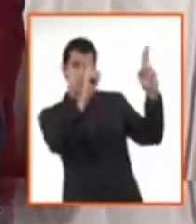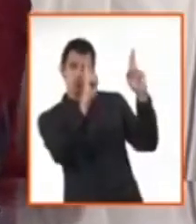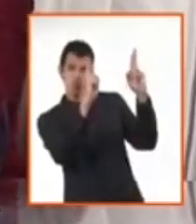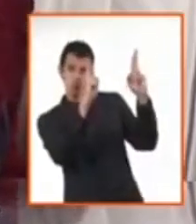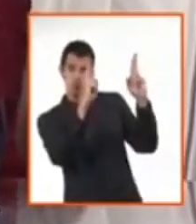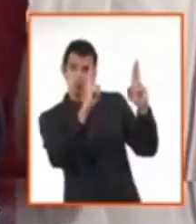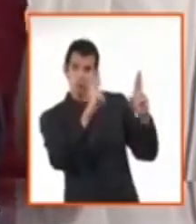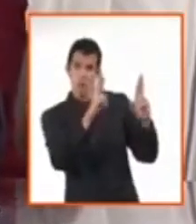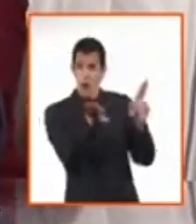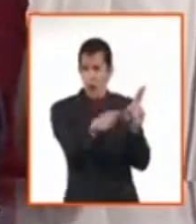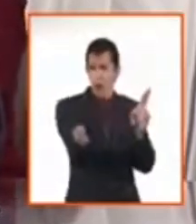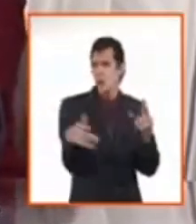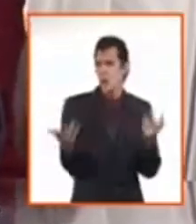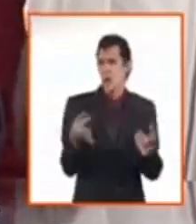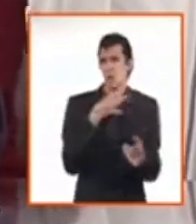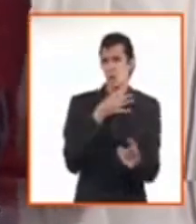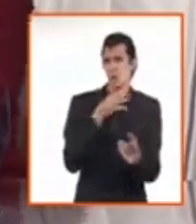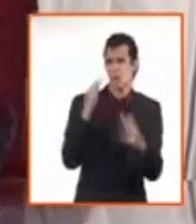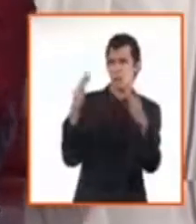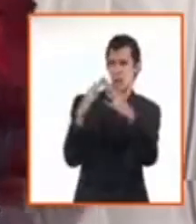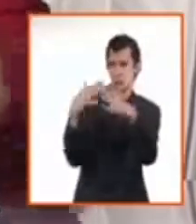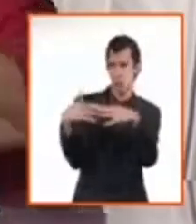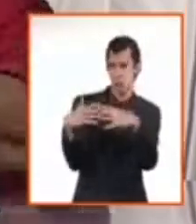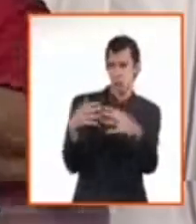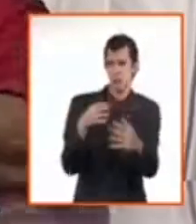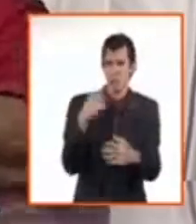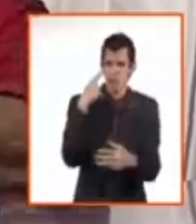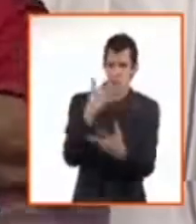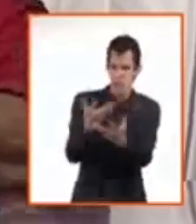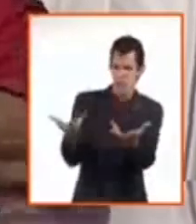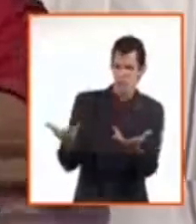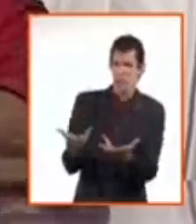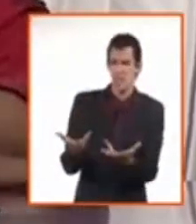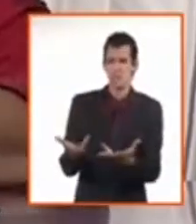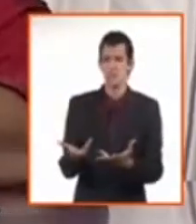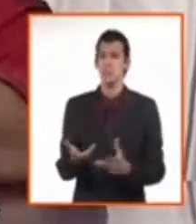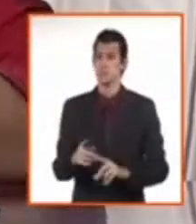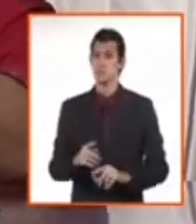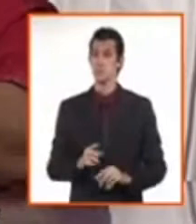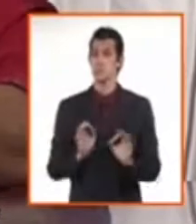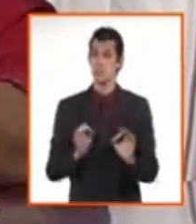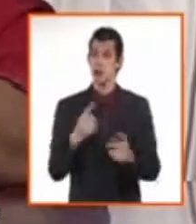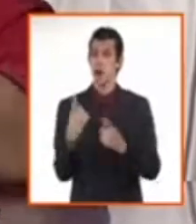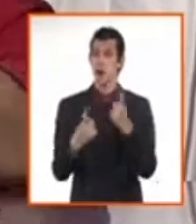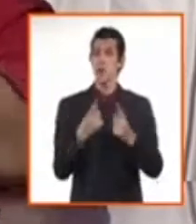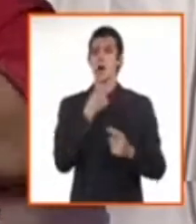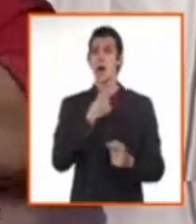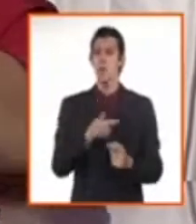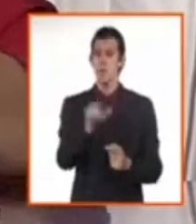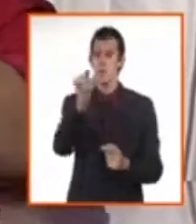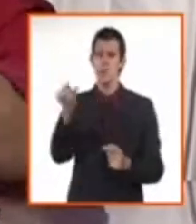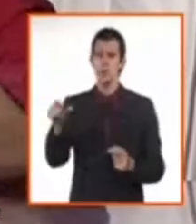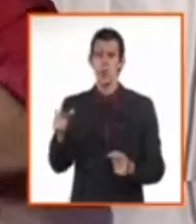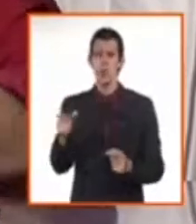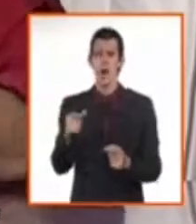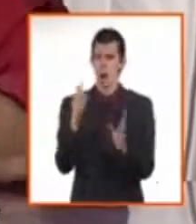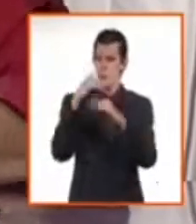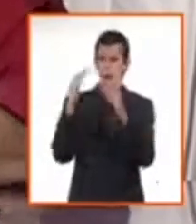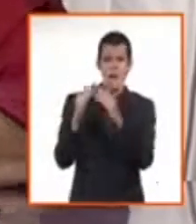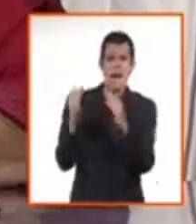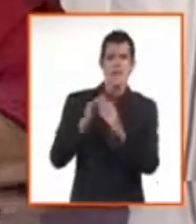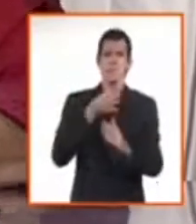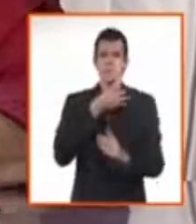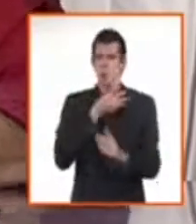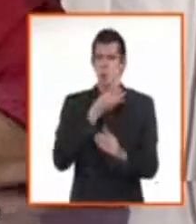que por cierto se hablaba en algunos medios de que habían sido recogidos los jóvenes y toda la gente que estaba